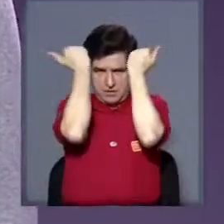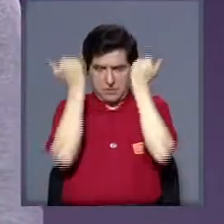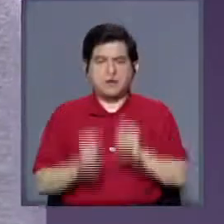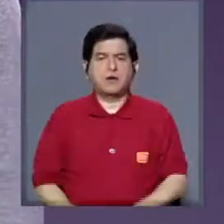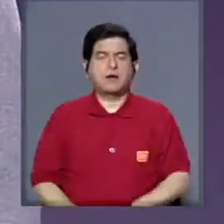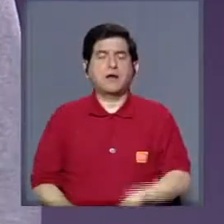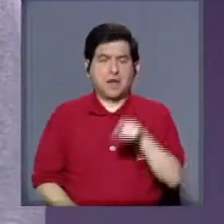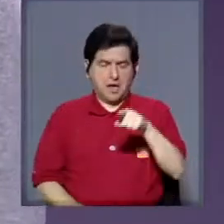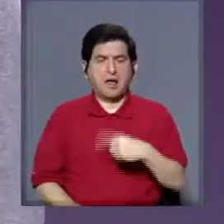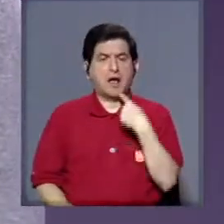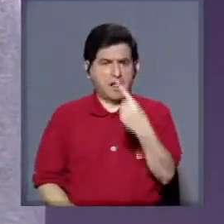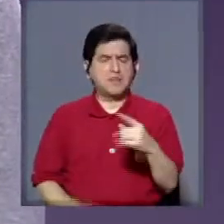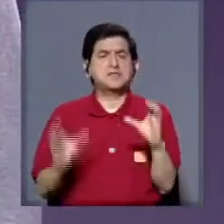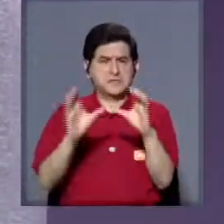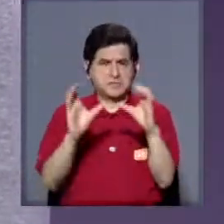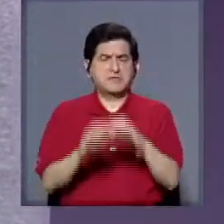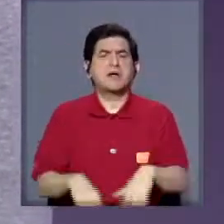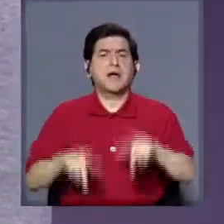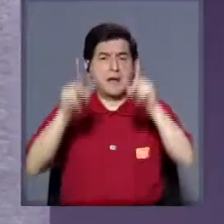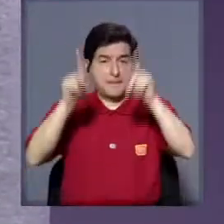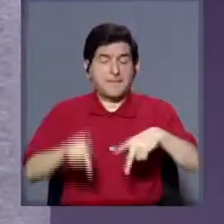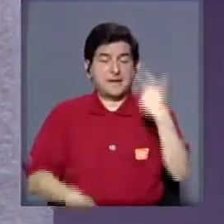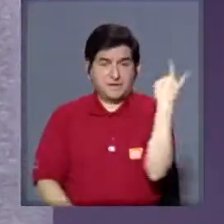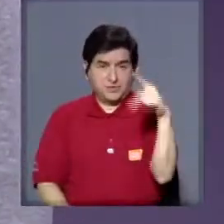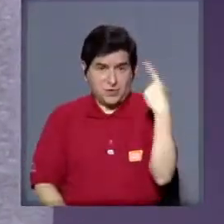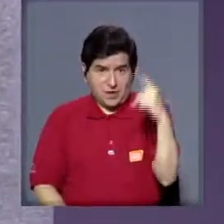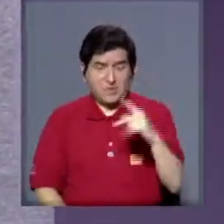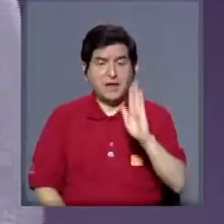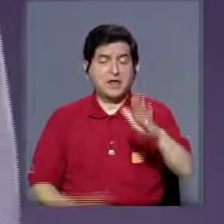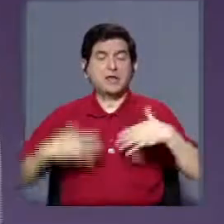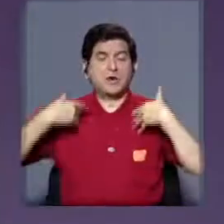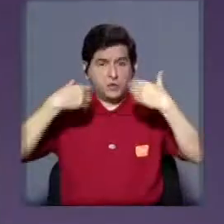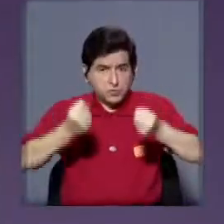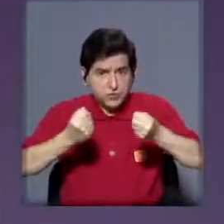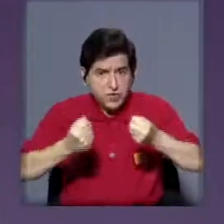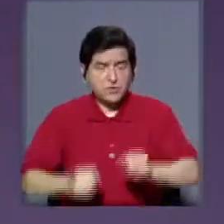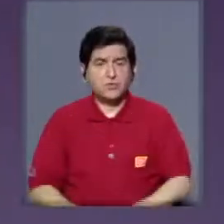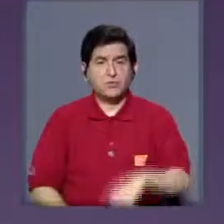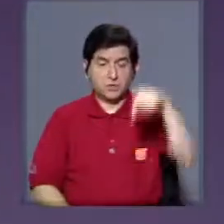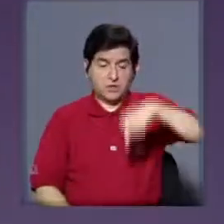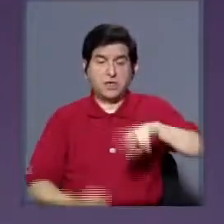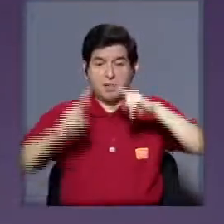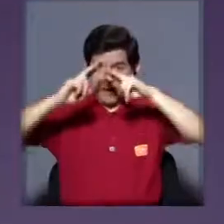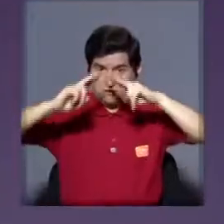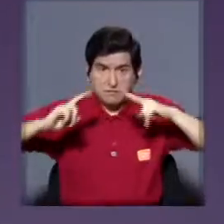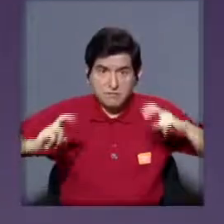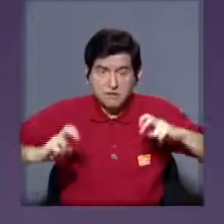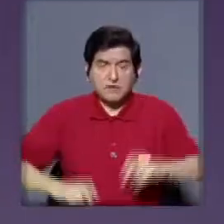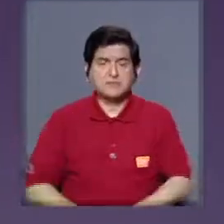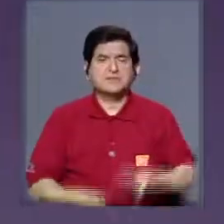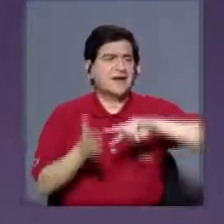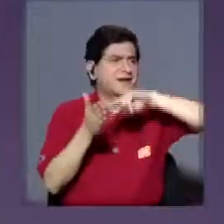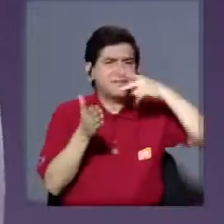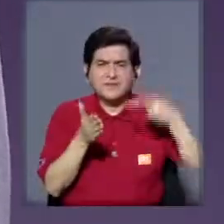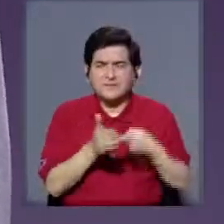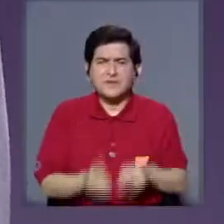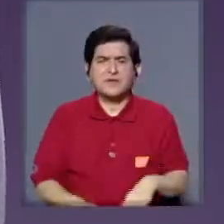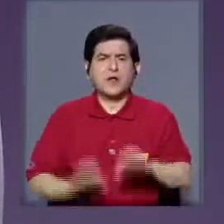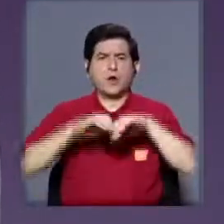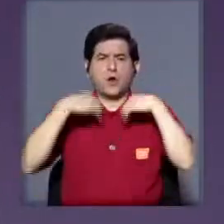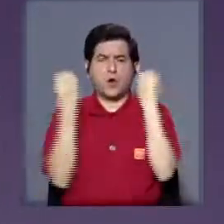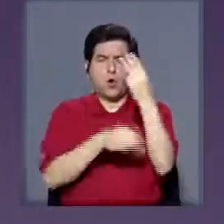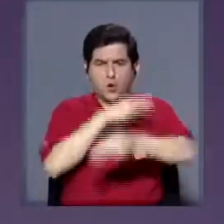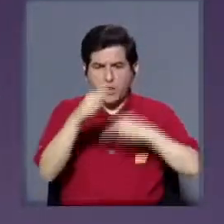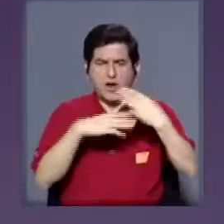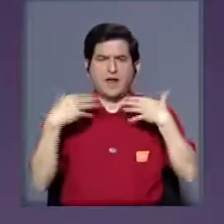certifica que está menor va a tener un peligro hacia su salud y aquí tenemos que ver la definición de la organización mundial